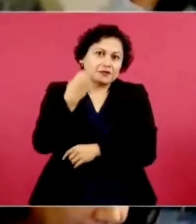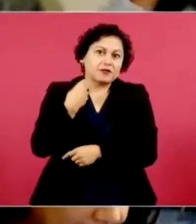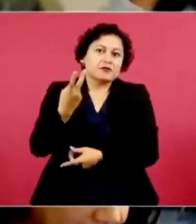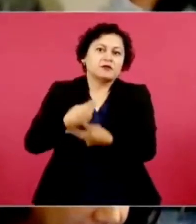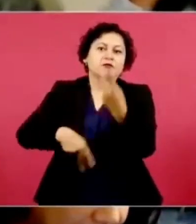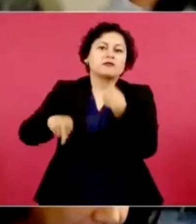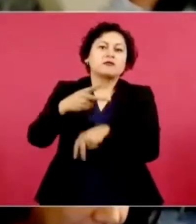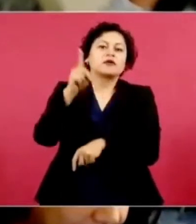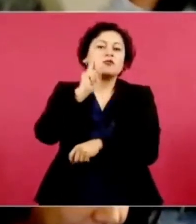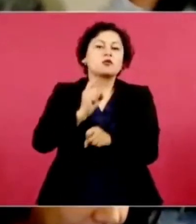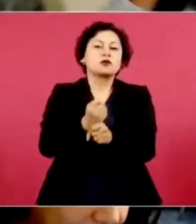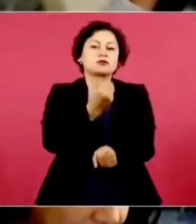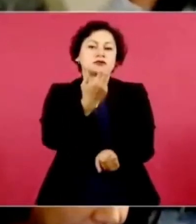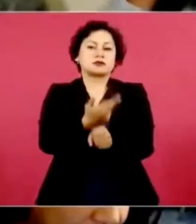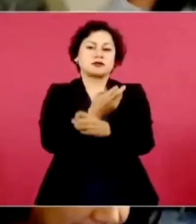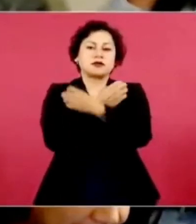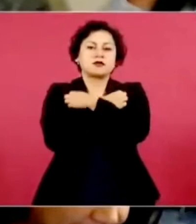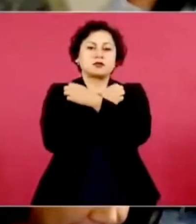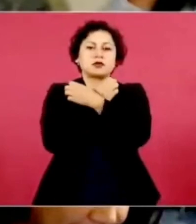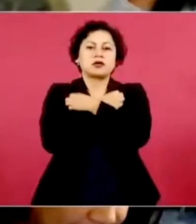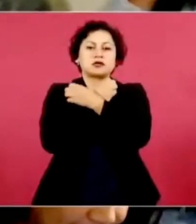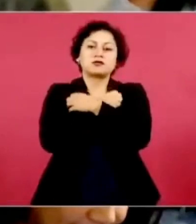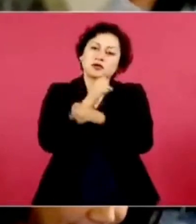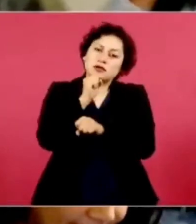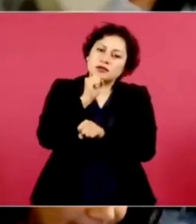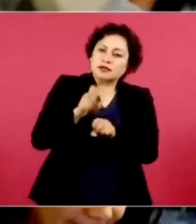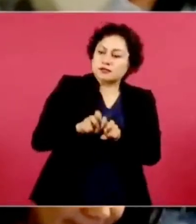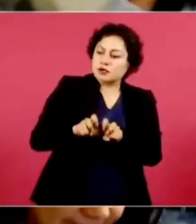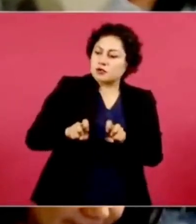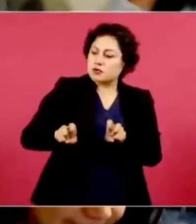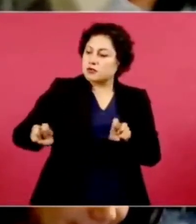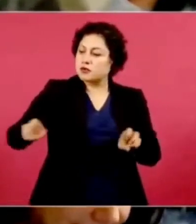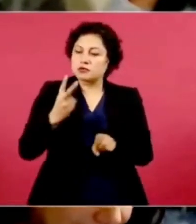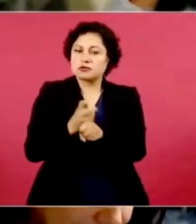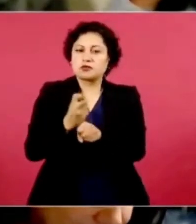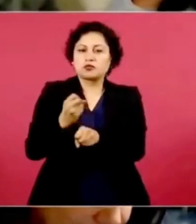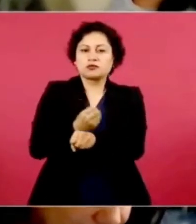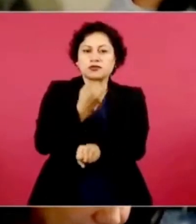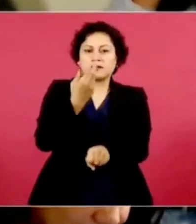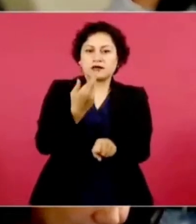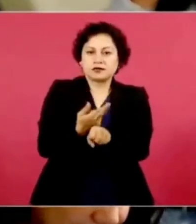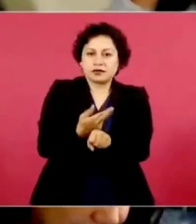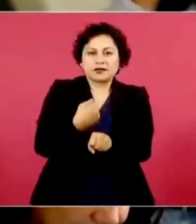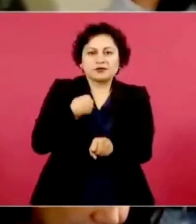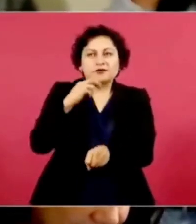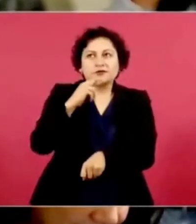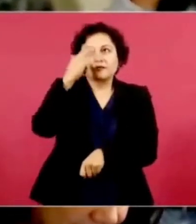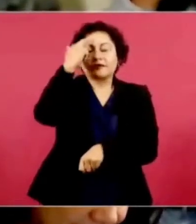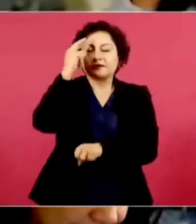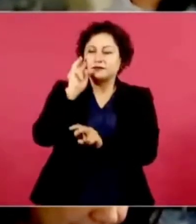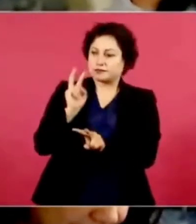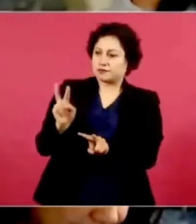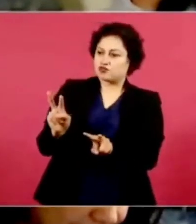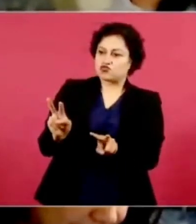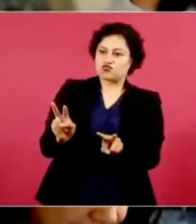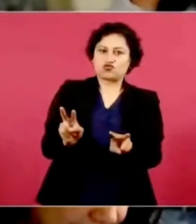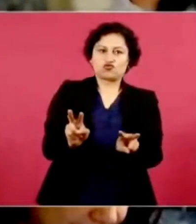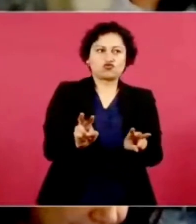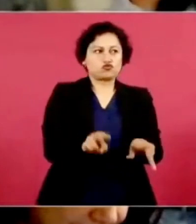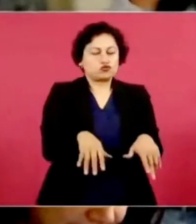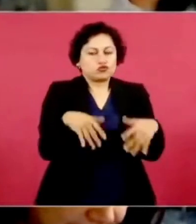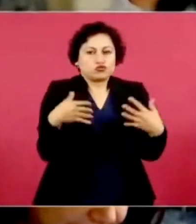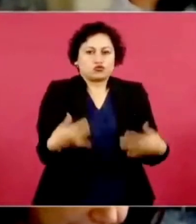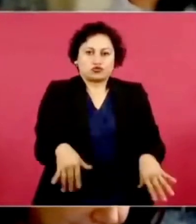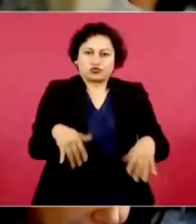Educación y estuvieron prácticamente todos los subsecretarios. Uno se asombraba de ver cómo había tanta gente con tantas cosas